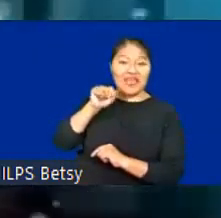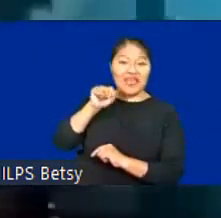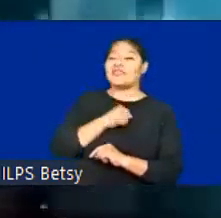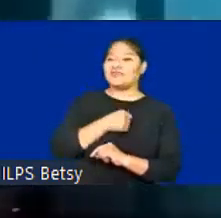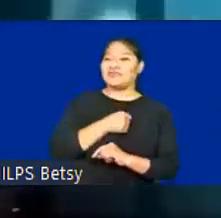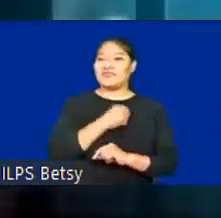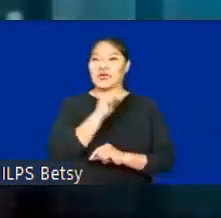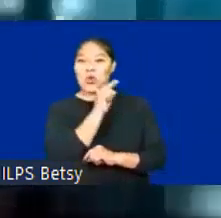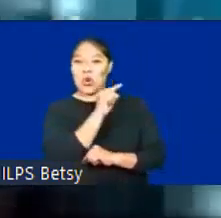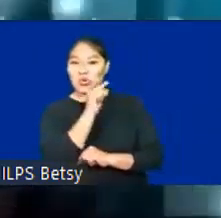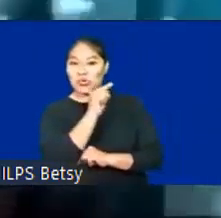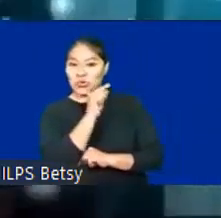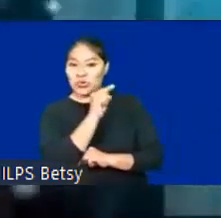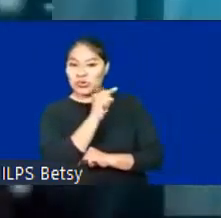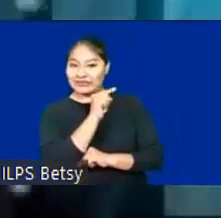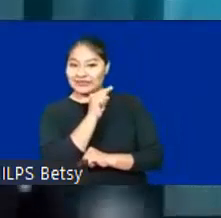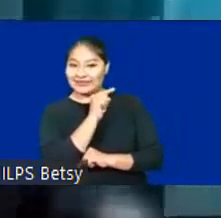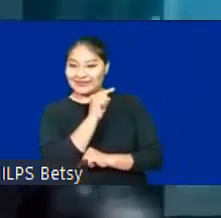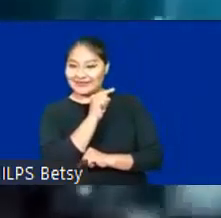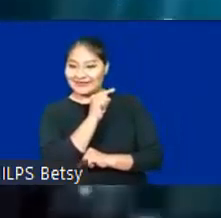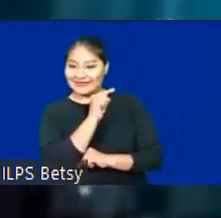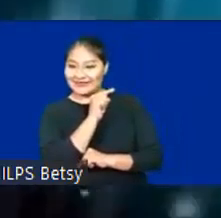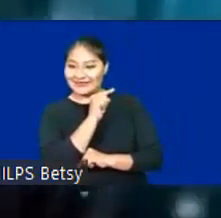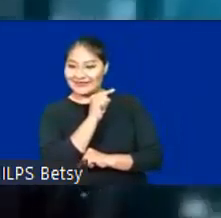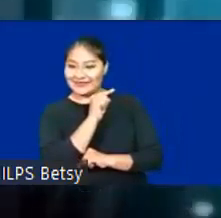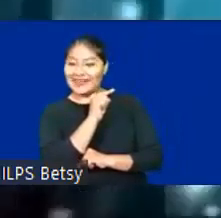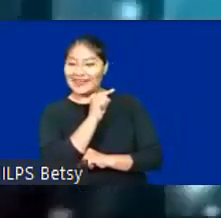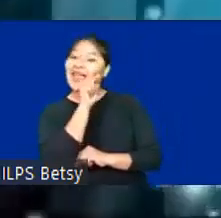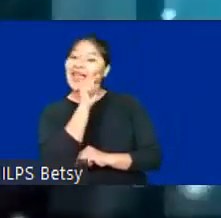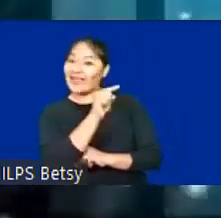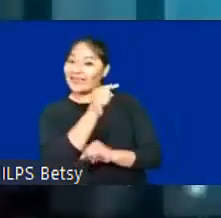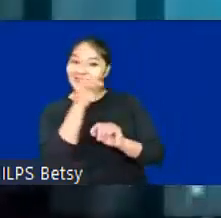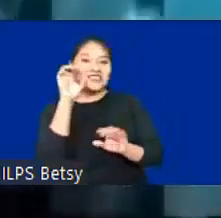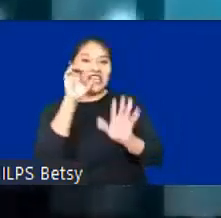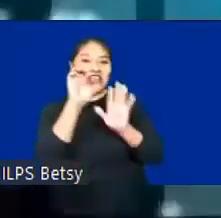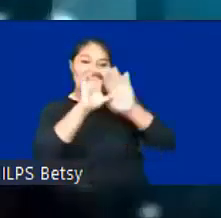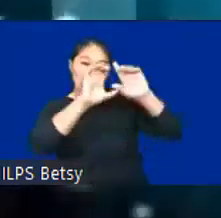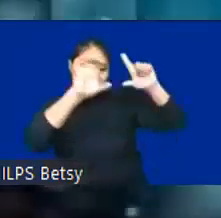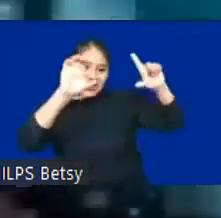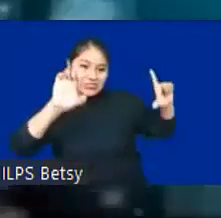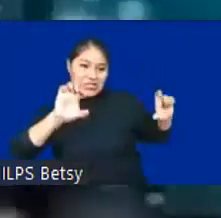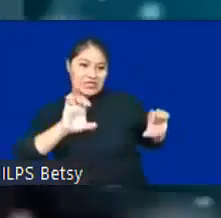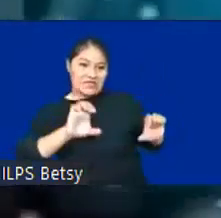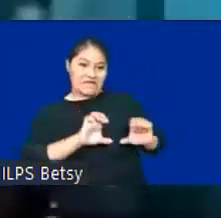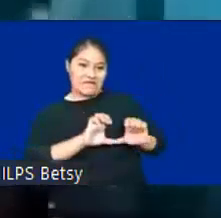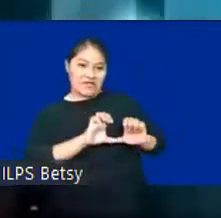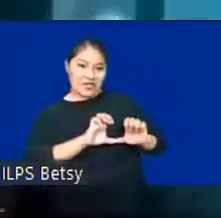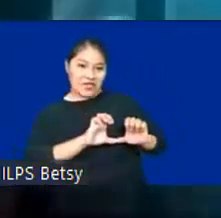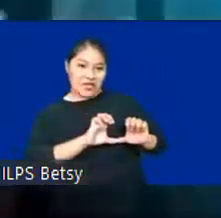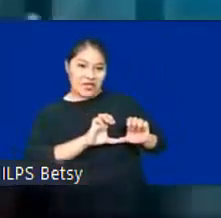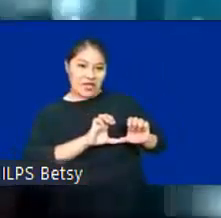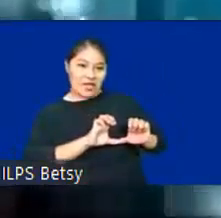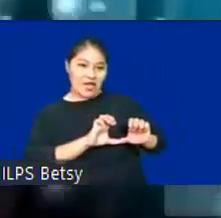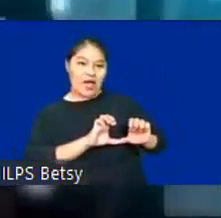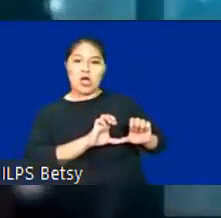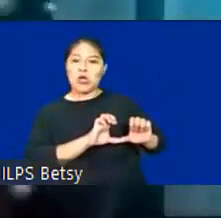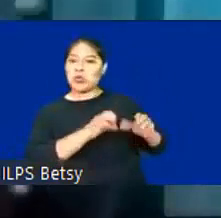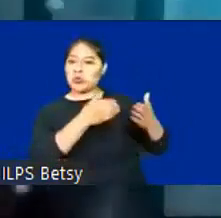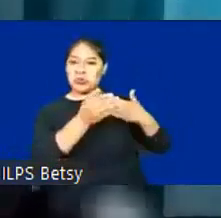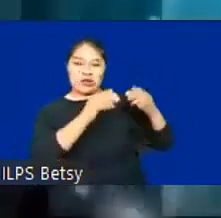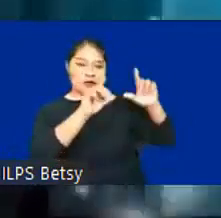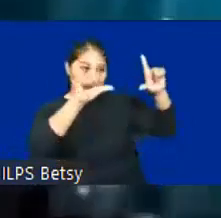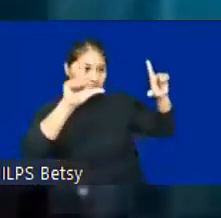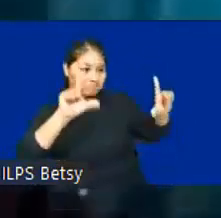un código de verificación. A través de cualquiera de estos dos componentes, yo puedo, o a través del síguelo, o a